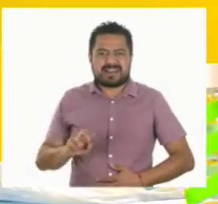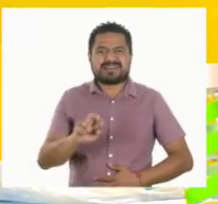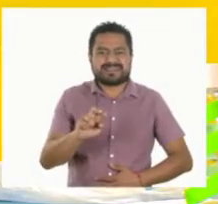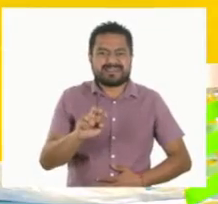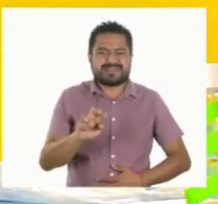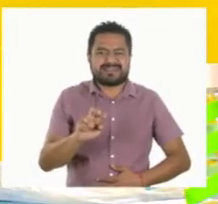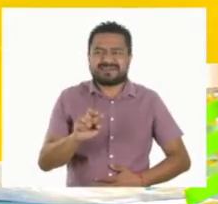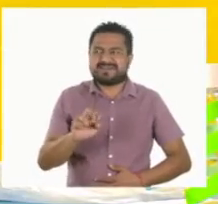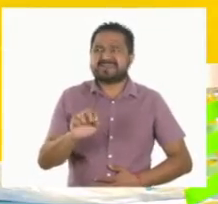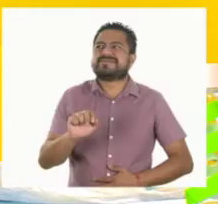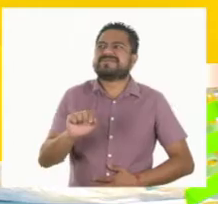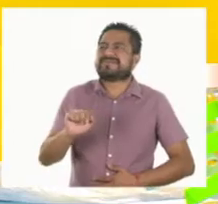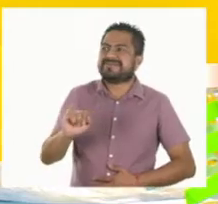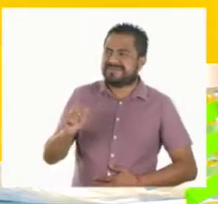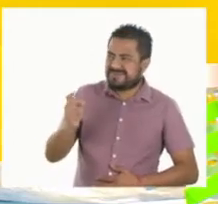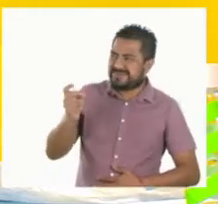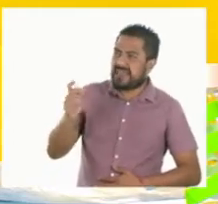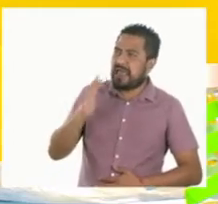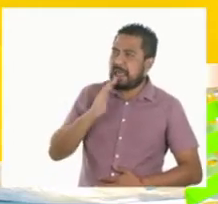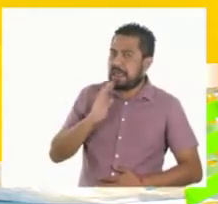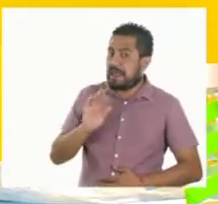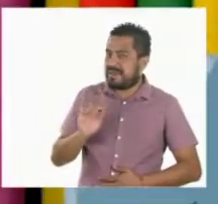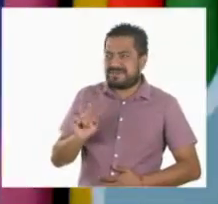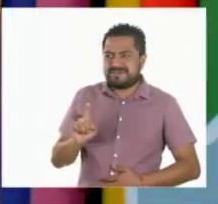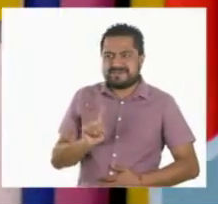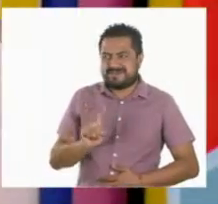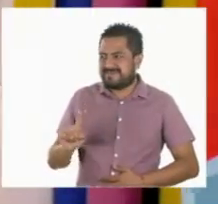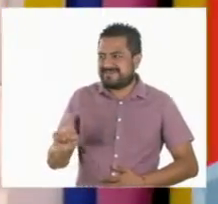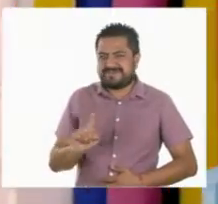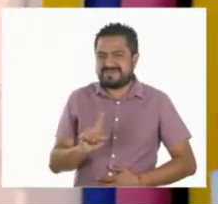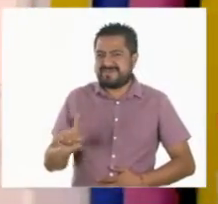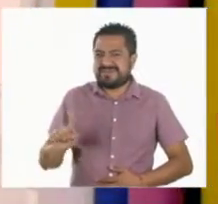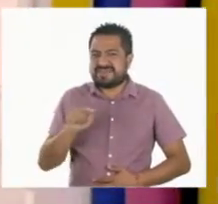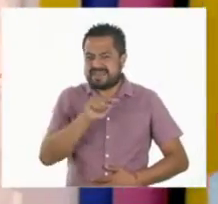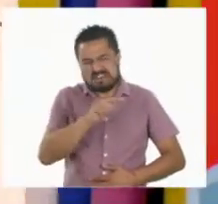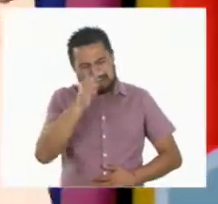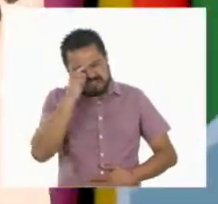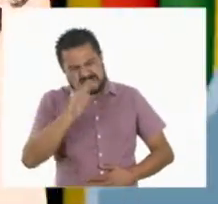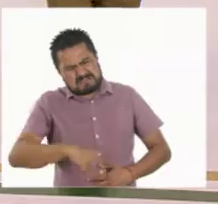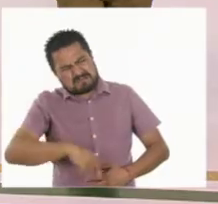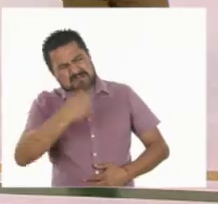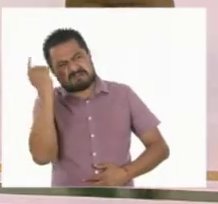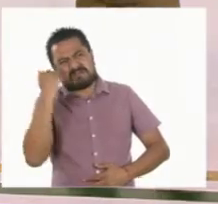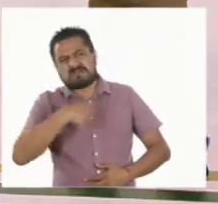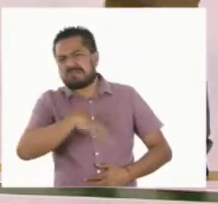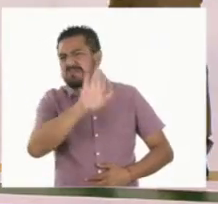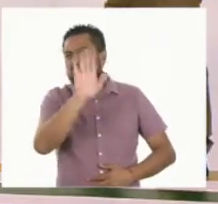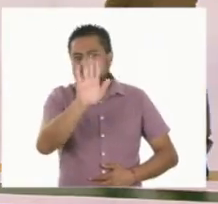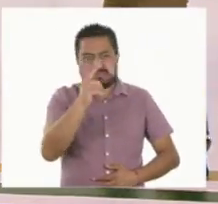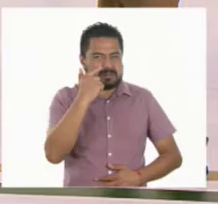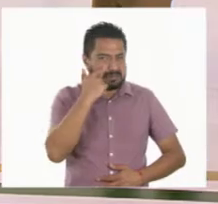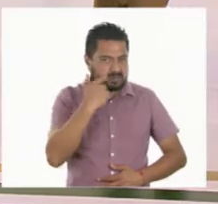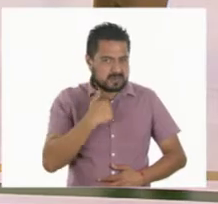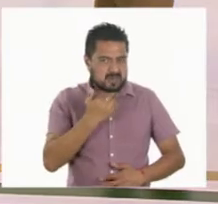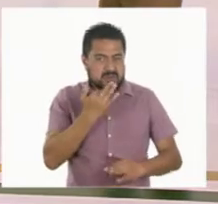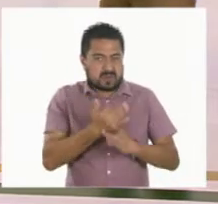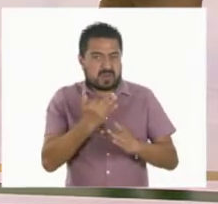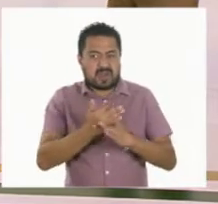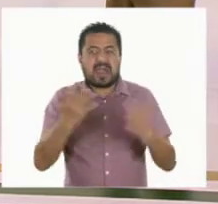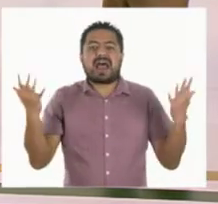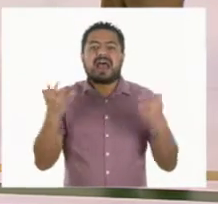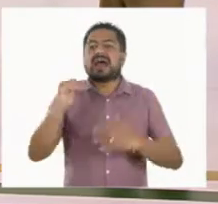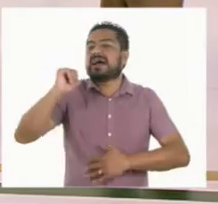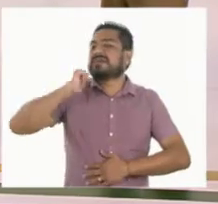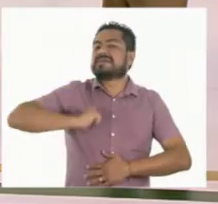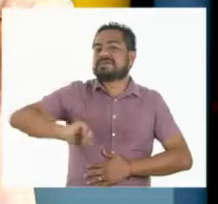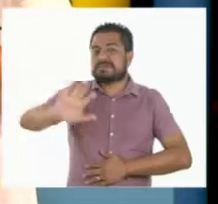Sí, pero no tan sencillo, porque eso es más o menos fácil. No, mira, yo te voy a decir cómo los hacía caminar,